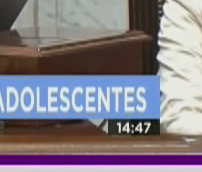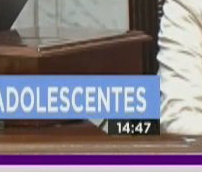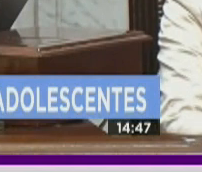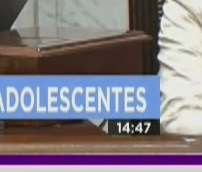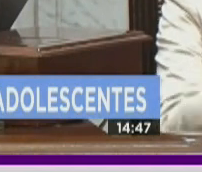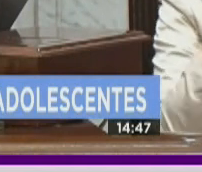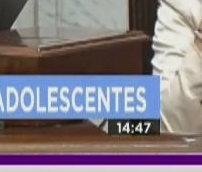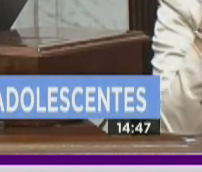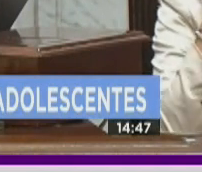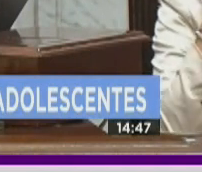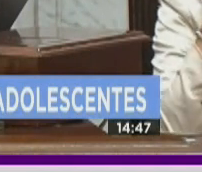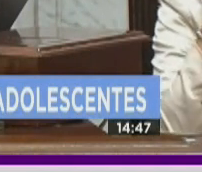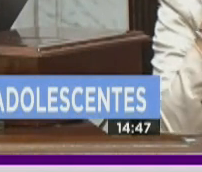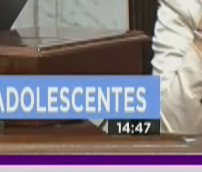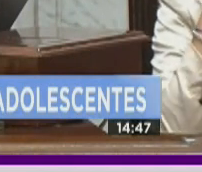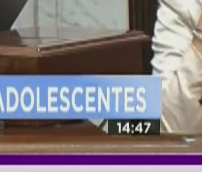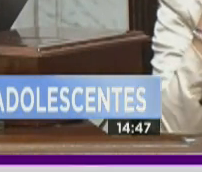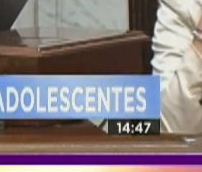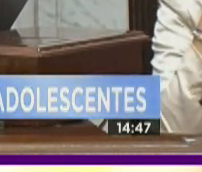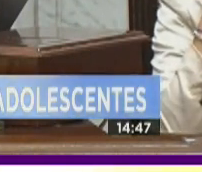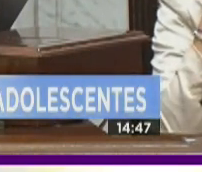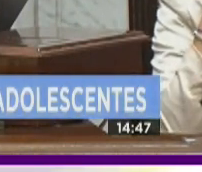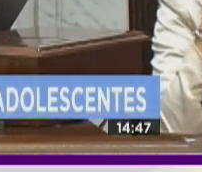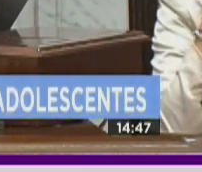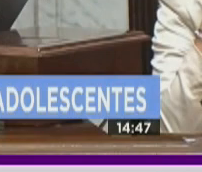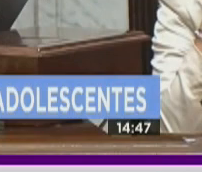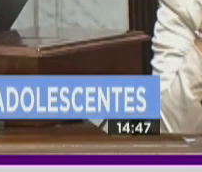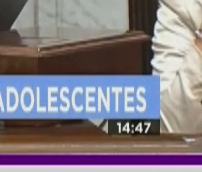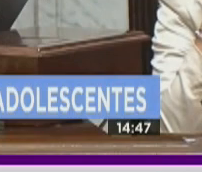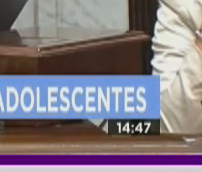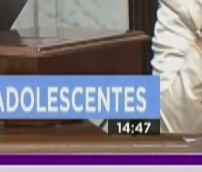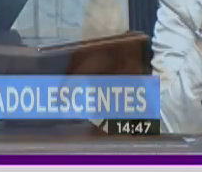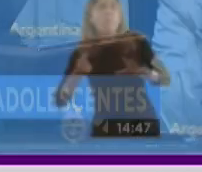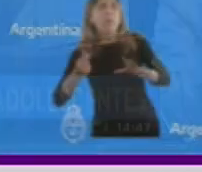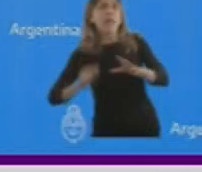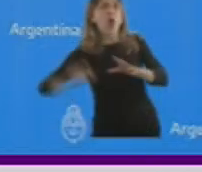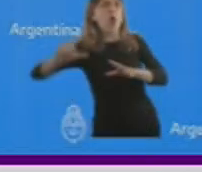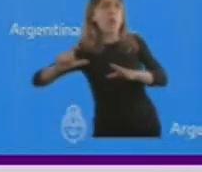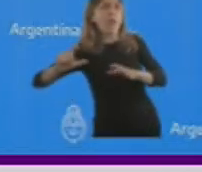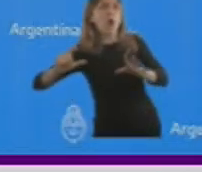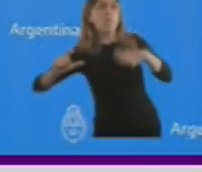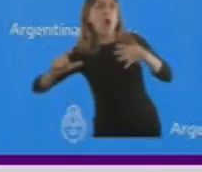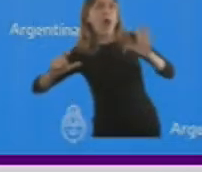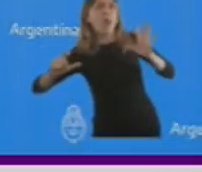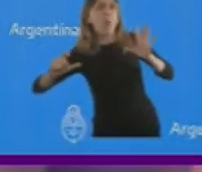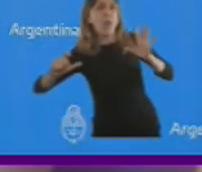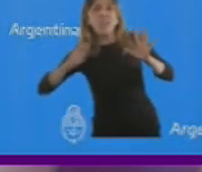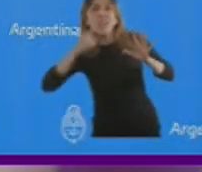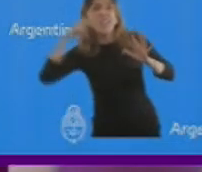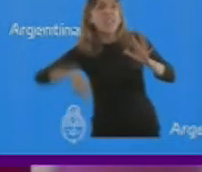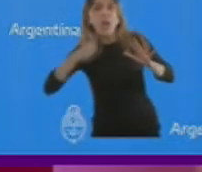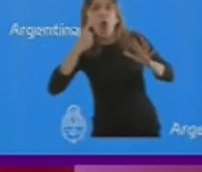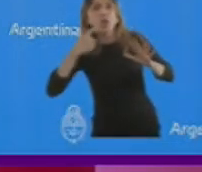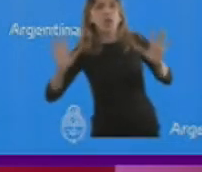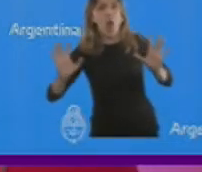cada diez consideran digamos de que la fuerza pertenece de la mujer a christina que nada más ni nada menos que los